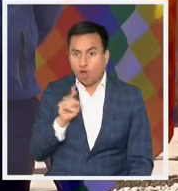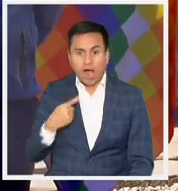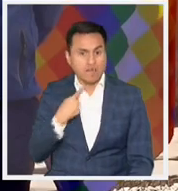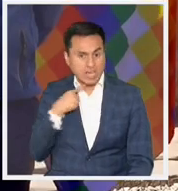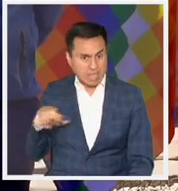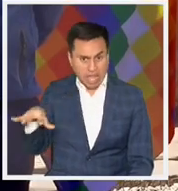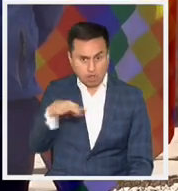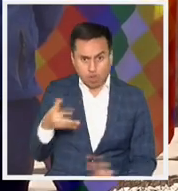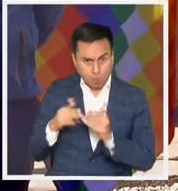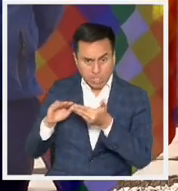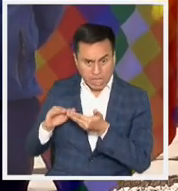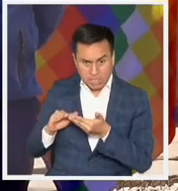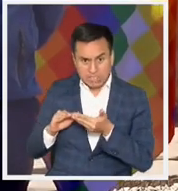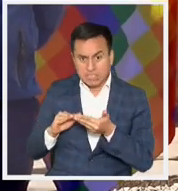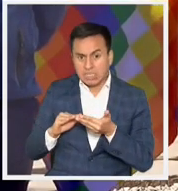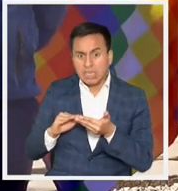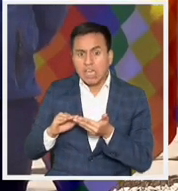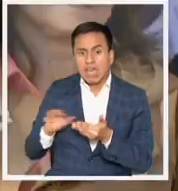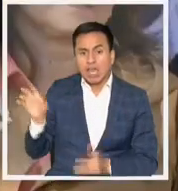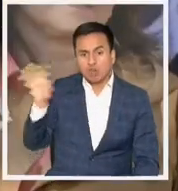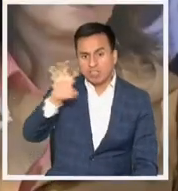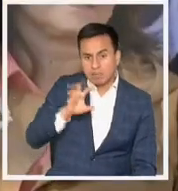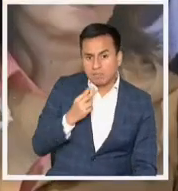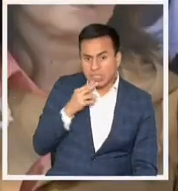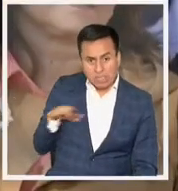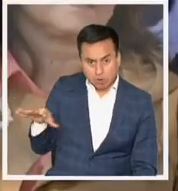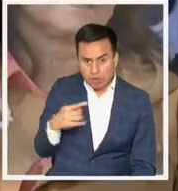van a ver afectadas las comunidades y sus ecosistemas?